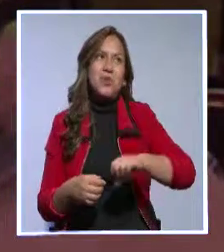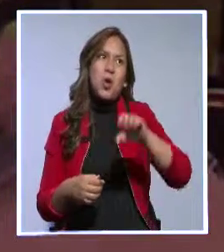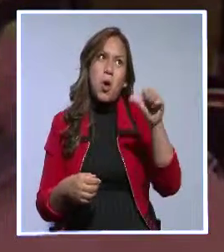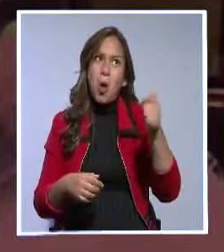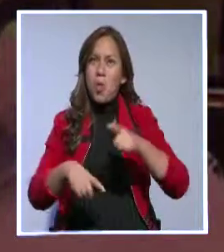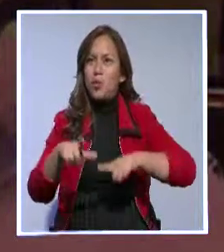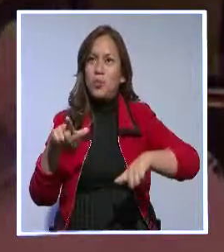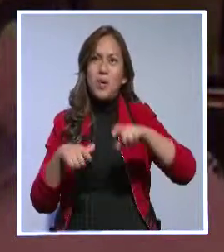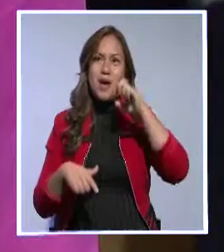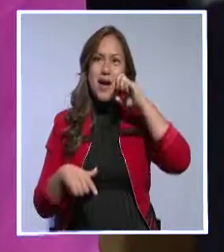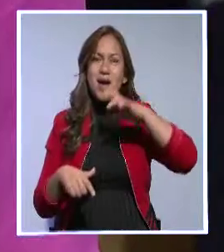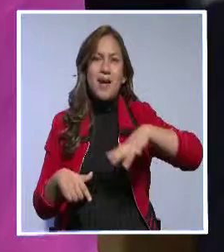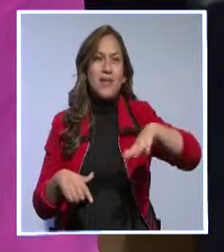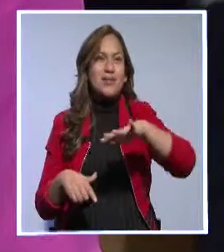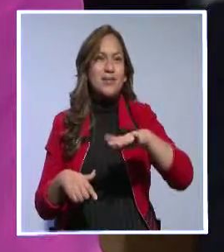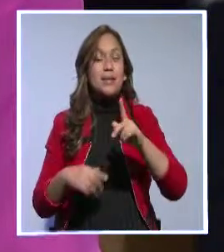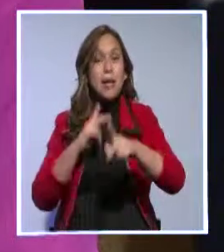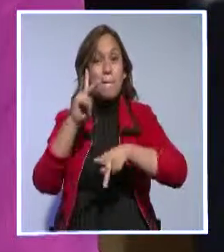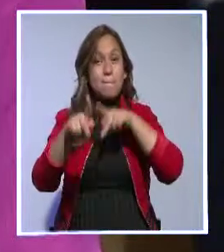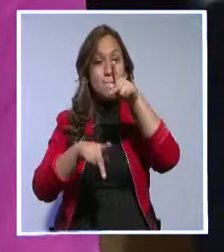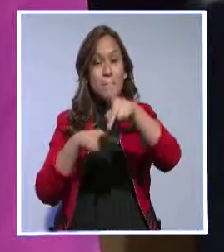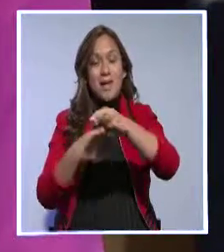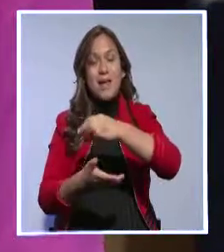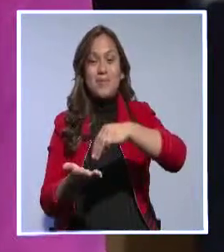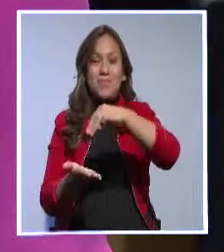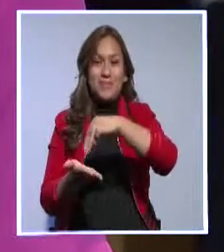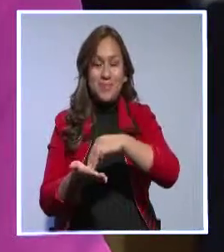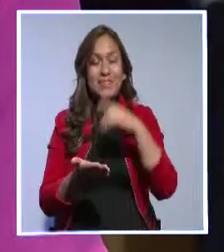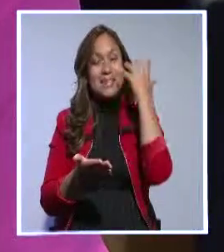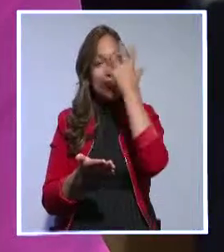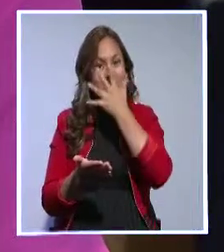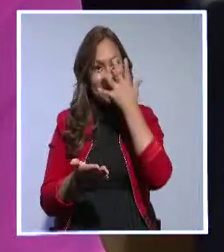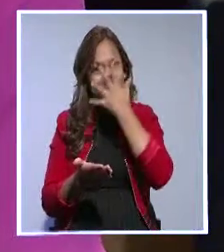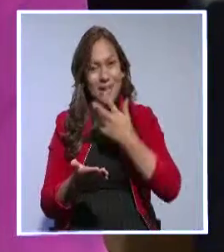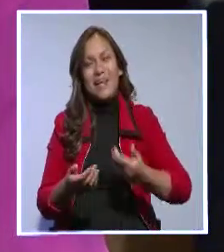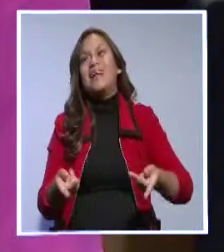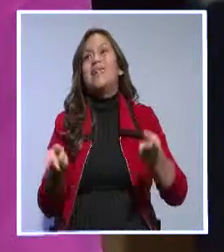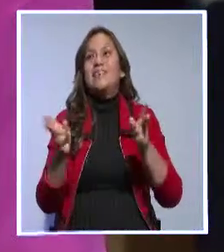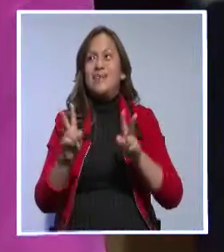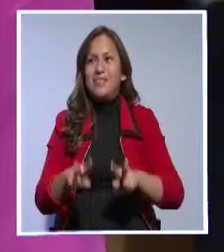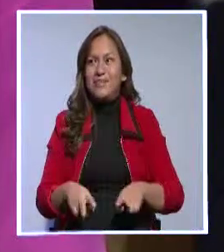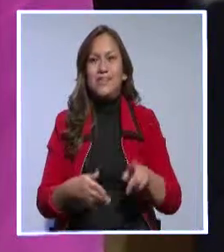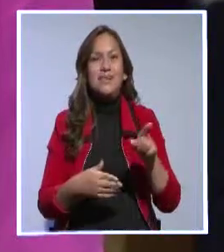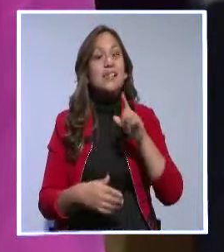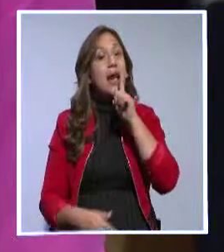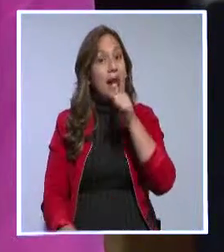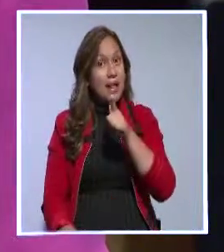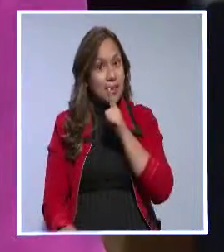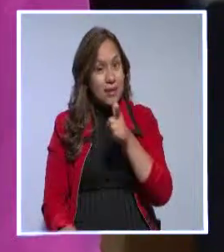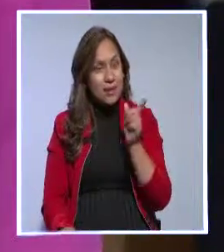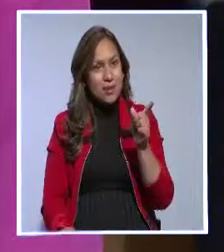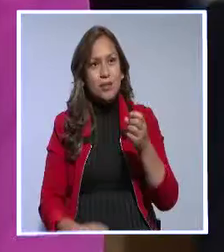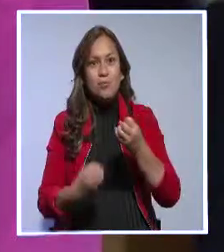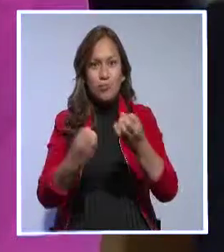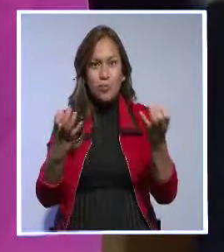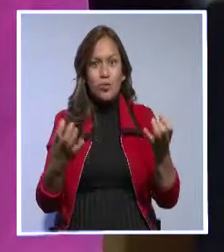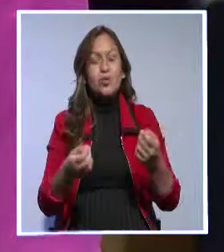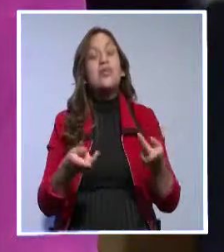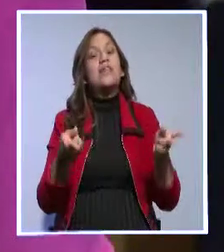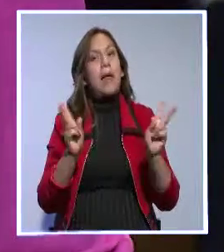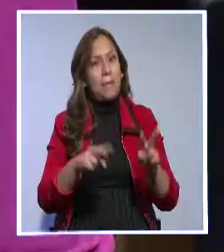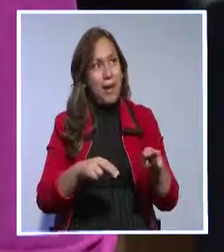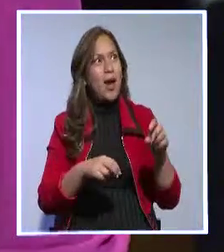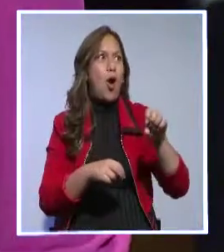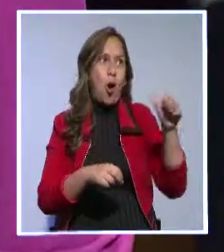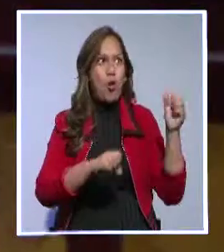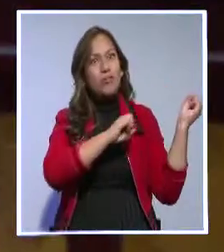globe imos por ejemplo en las playas de manabí esmeraldas y demás asimismo llegaron sí